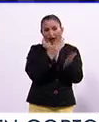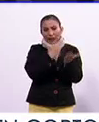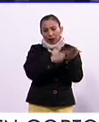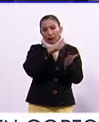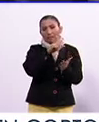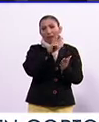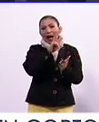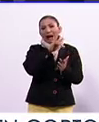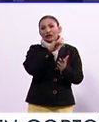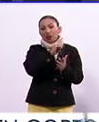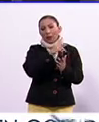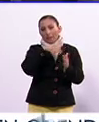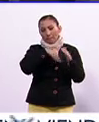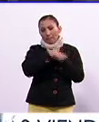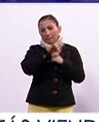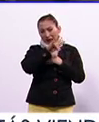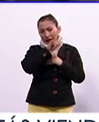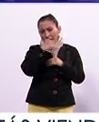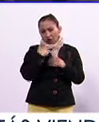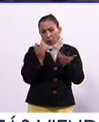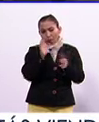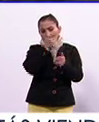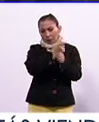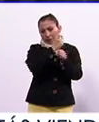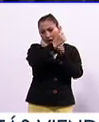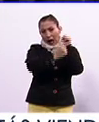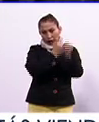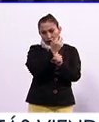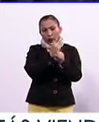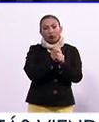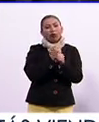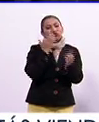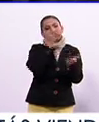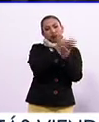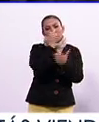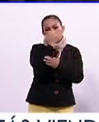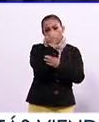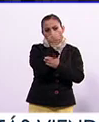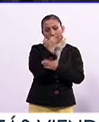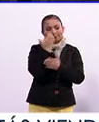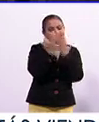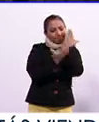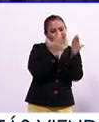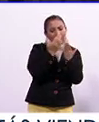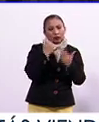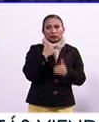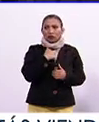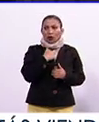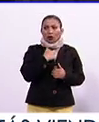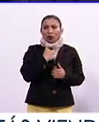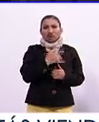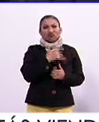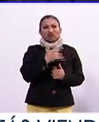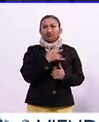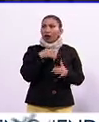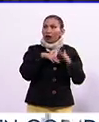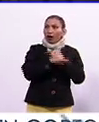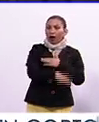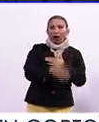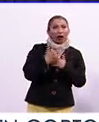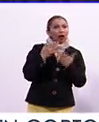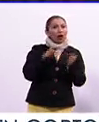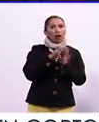Palacio de Minería. Cuando entro al primer año, naturalmente, en el Palacio de Minería, les digo que yo me sentí que entraba a